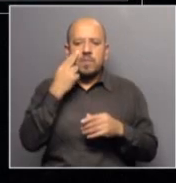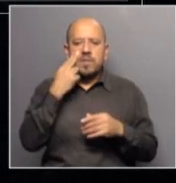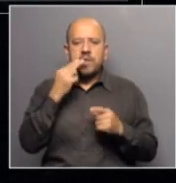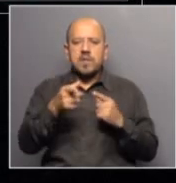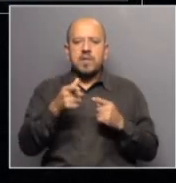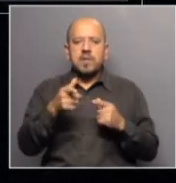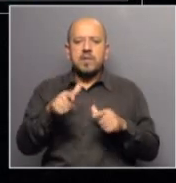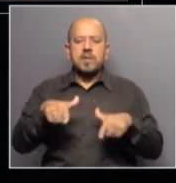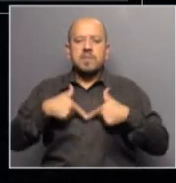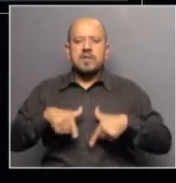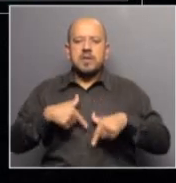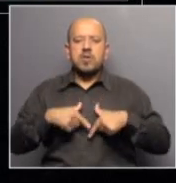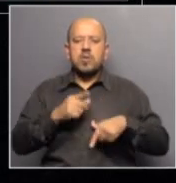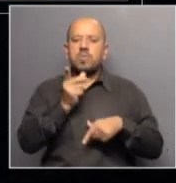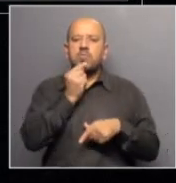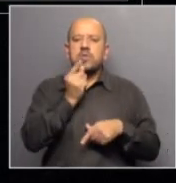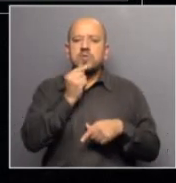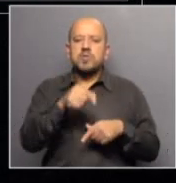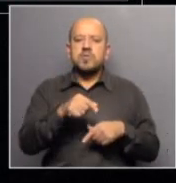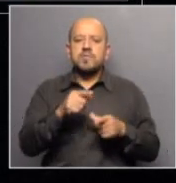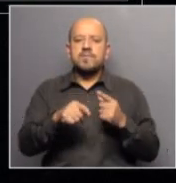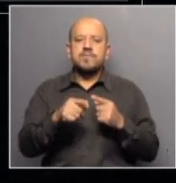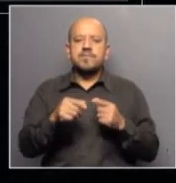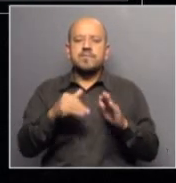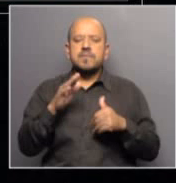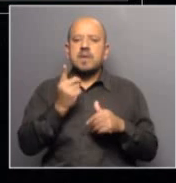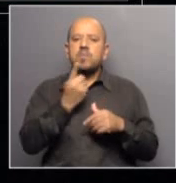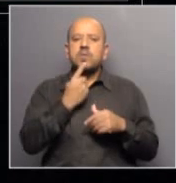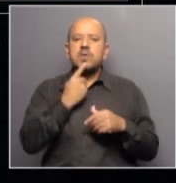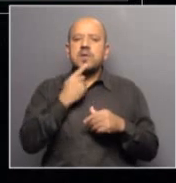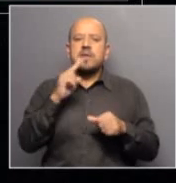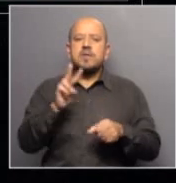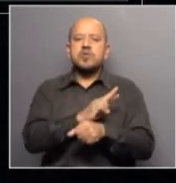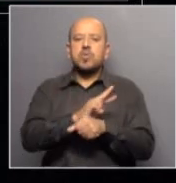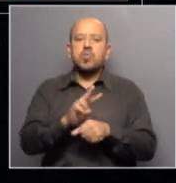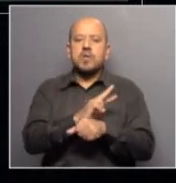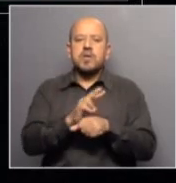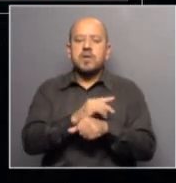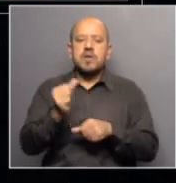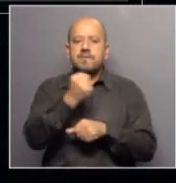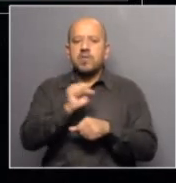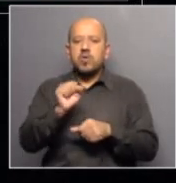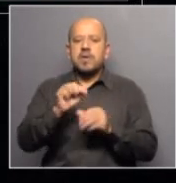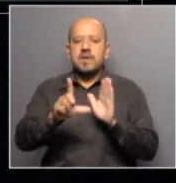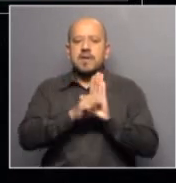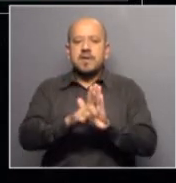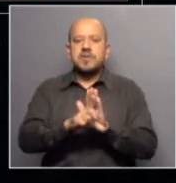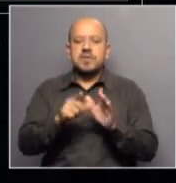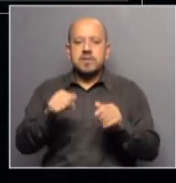del Interior, ni más ni menos que el organismo rector de las políticas de seguridad, viole las leyes de nuestro